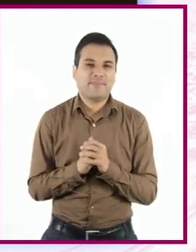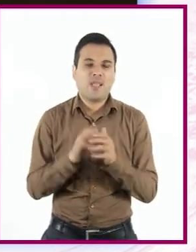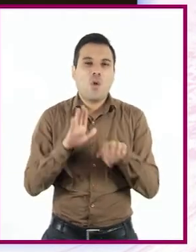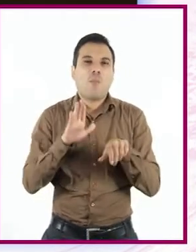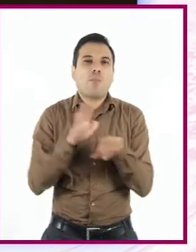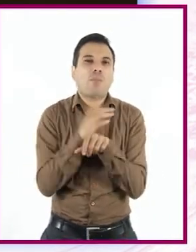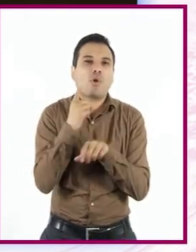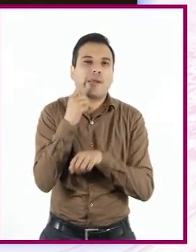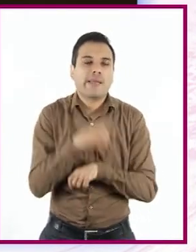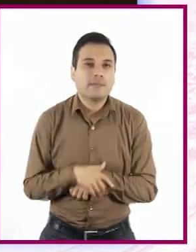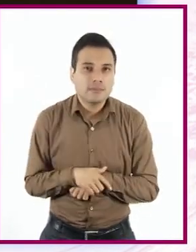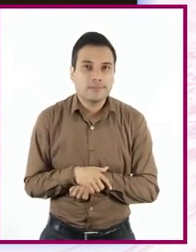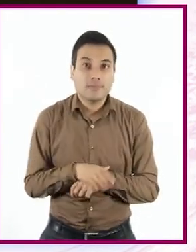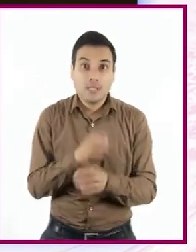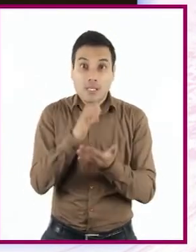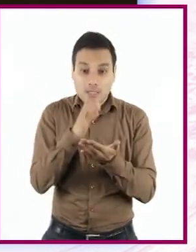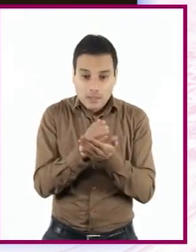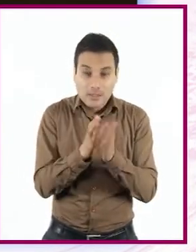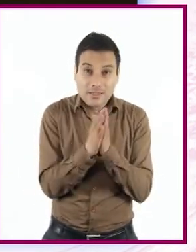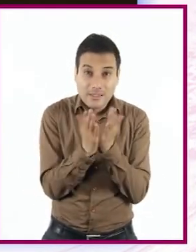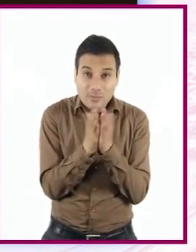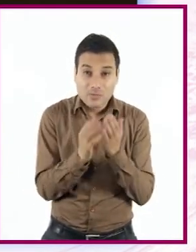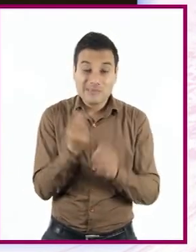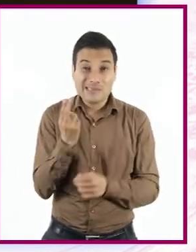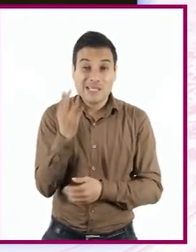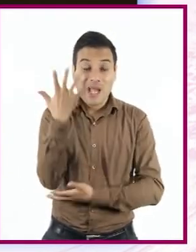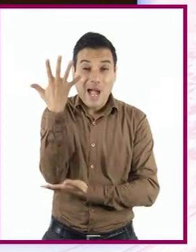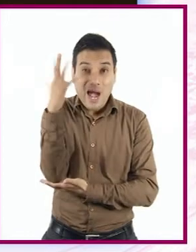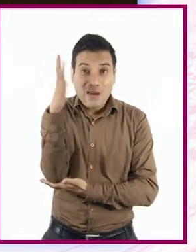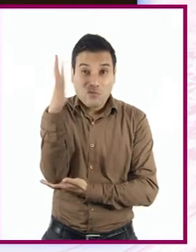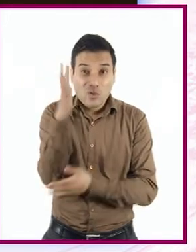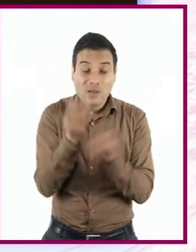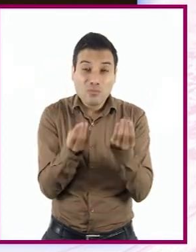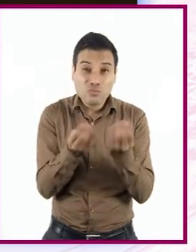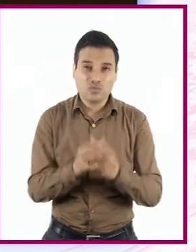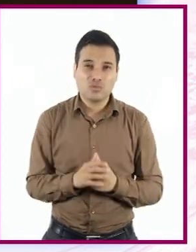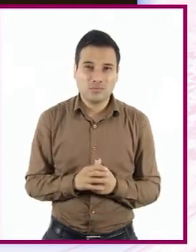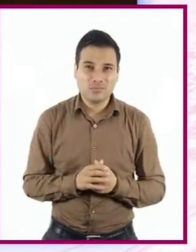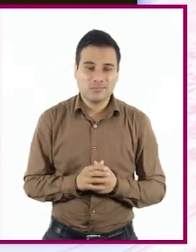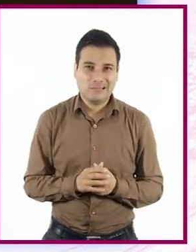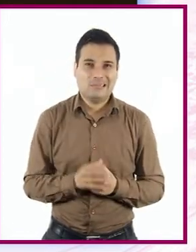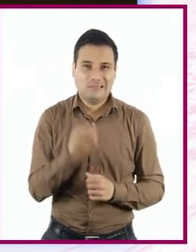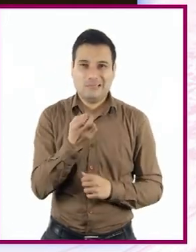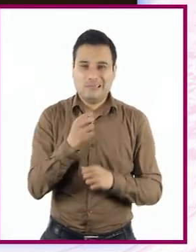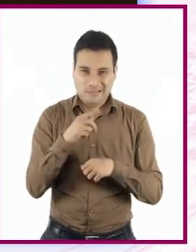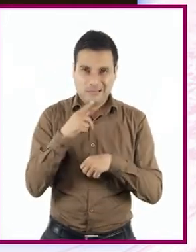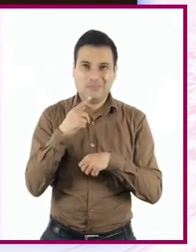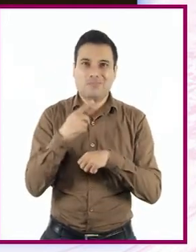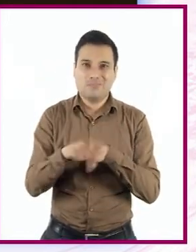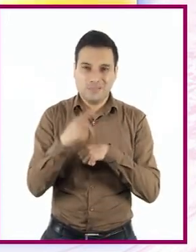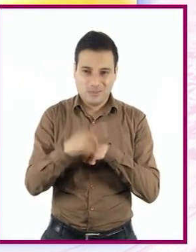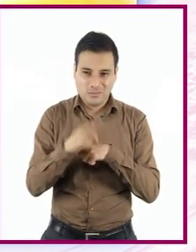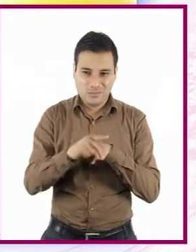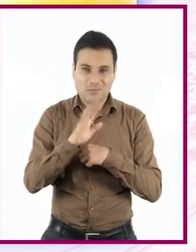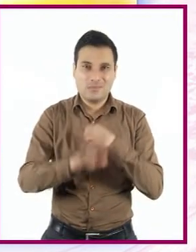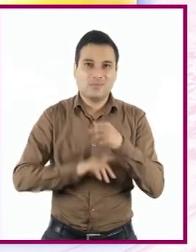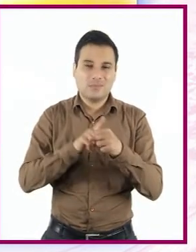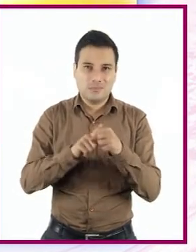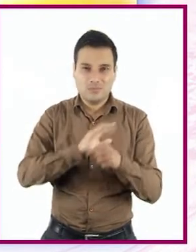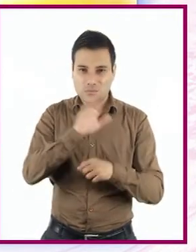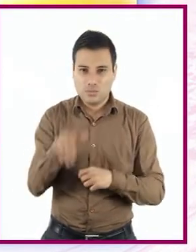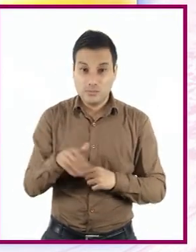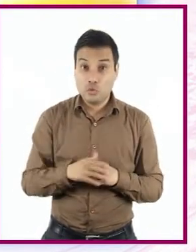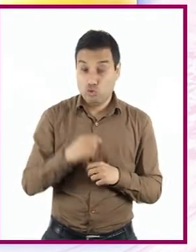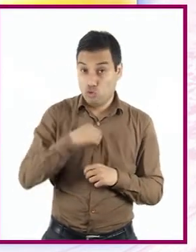elaboración de estos se ocupan millones de árboles, y esto puede afectar a los animales que habitan ahí. Yo me imagino